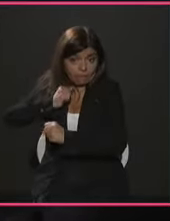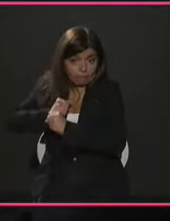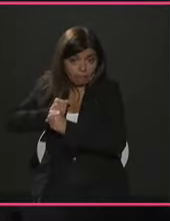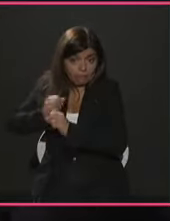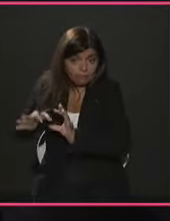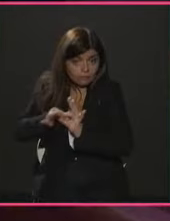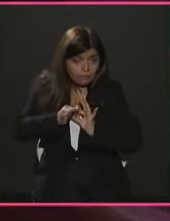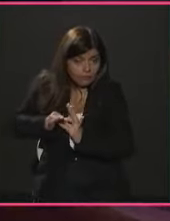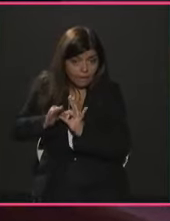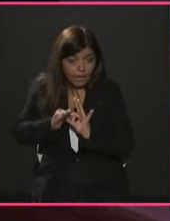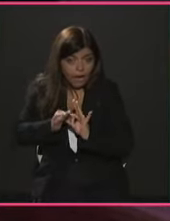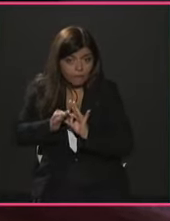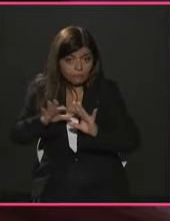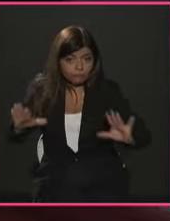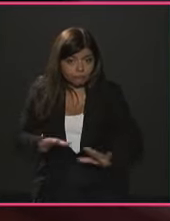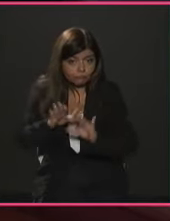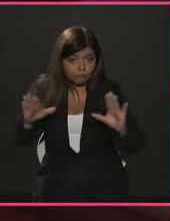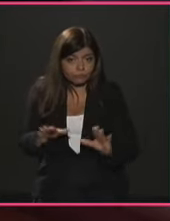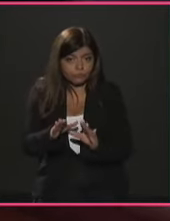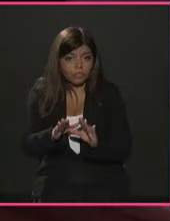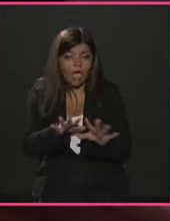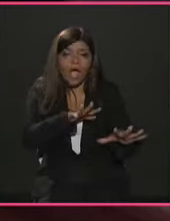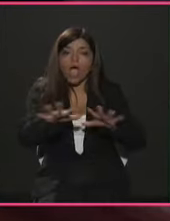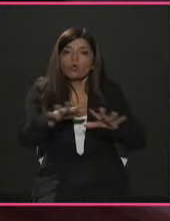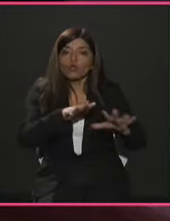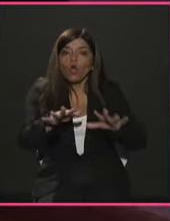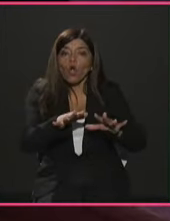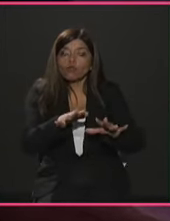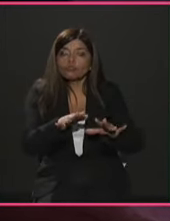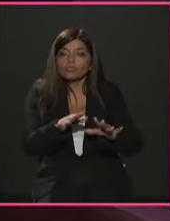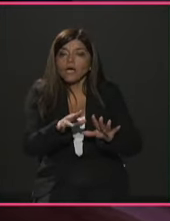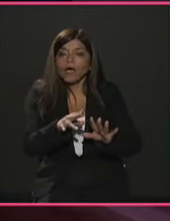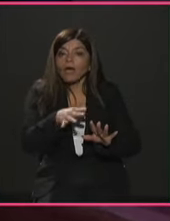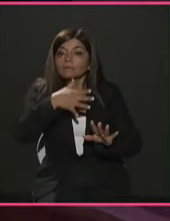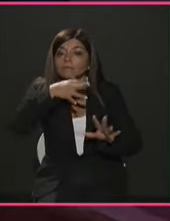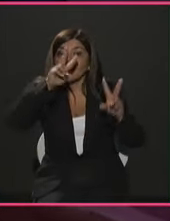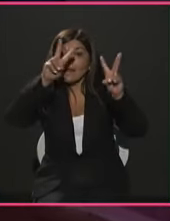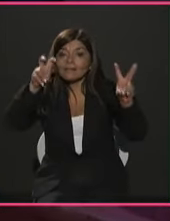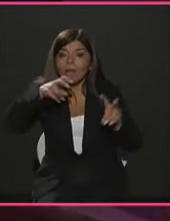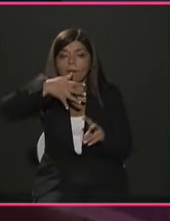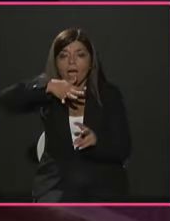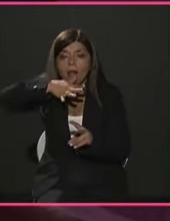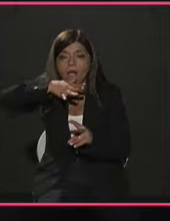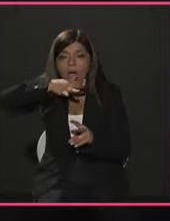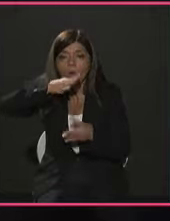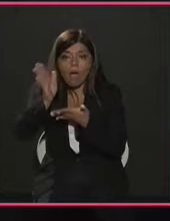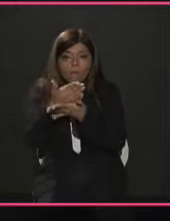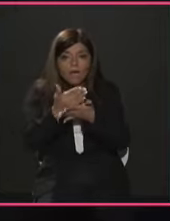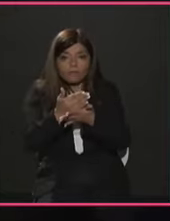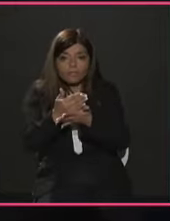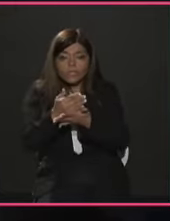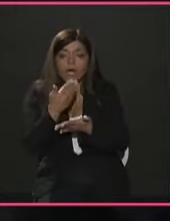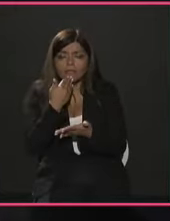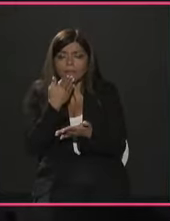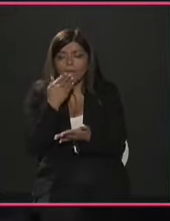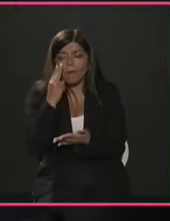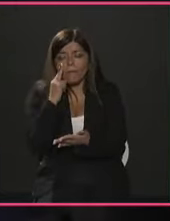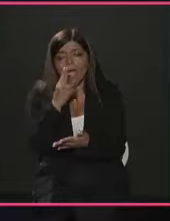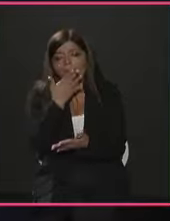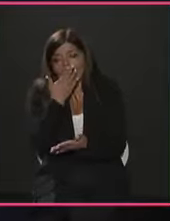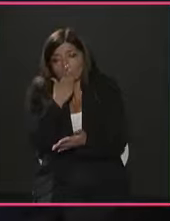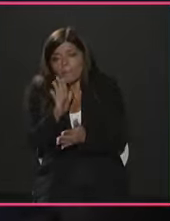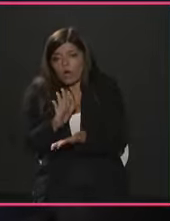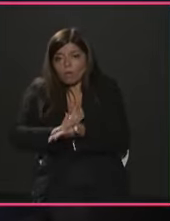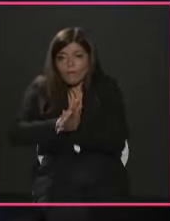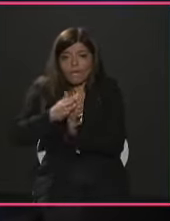y pueda generar eh cosas de un nivel hídrico como parte de la estrategia y que esto sea mucho más atractivo para